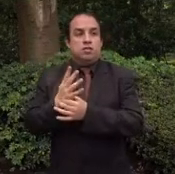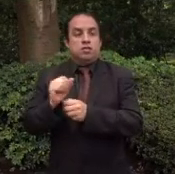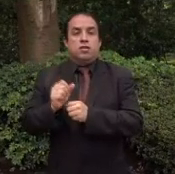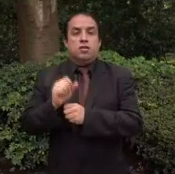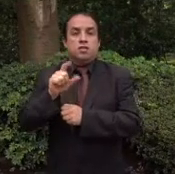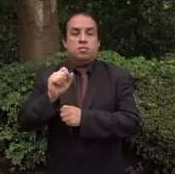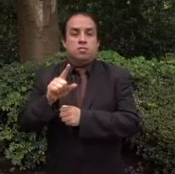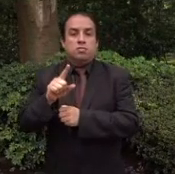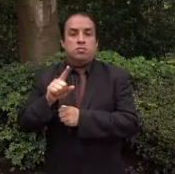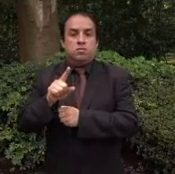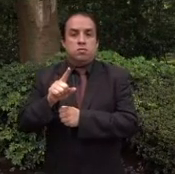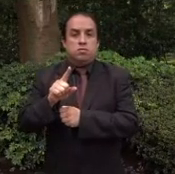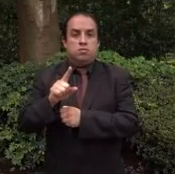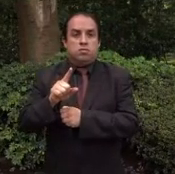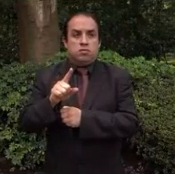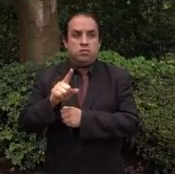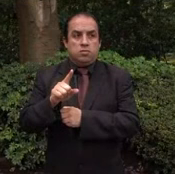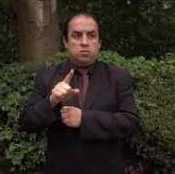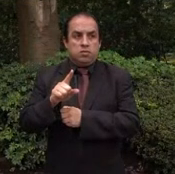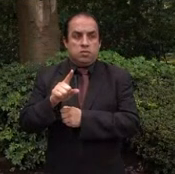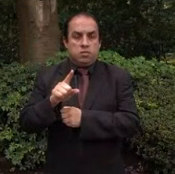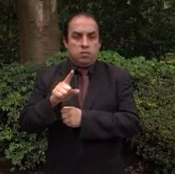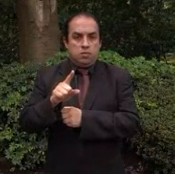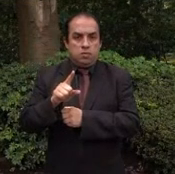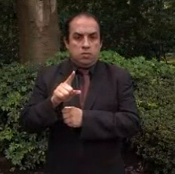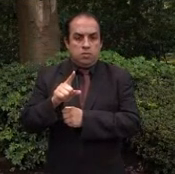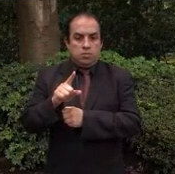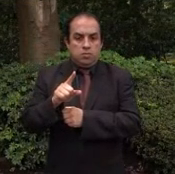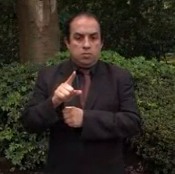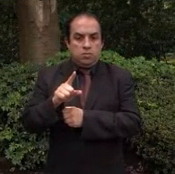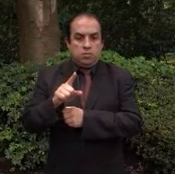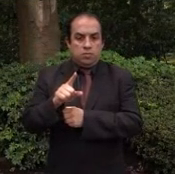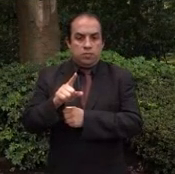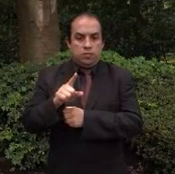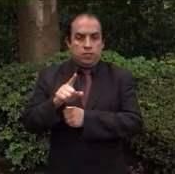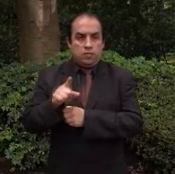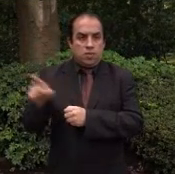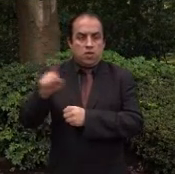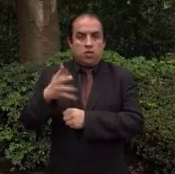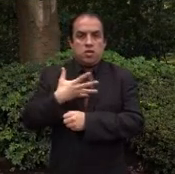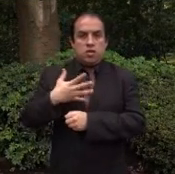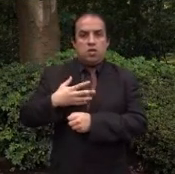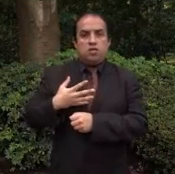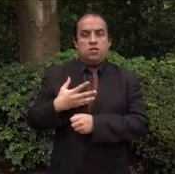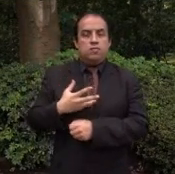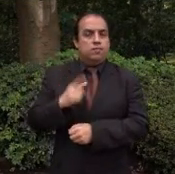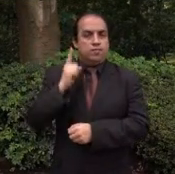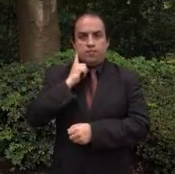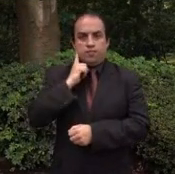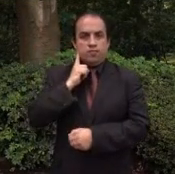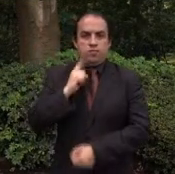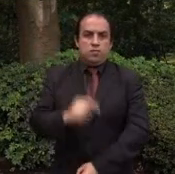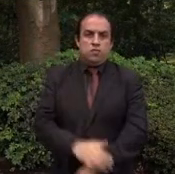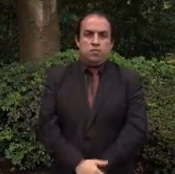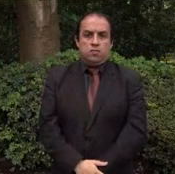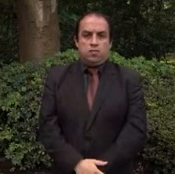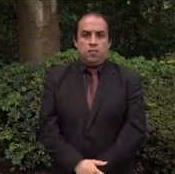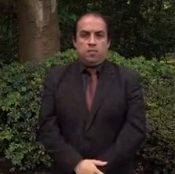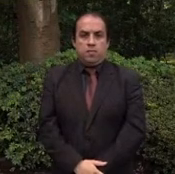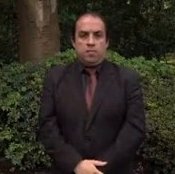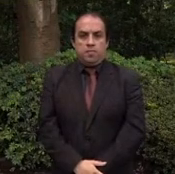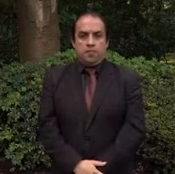tercera sección está muy cerca de muchas de las embajadas, entonces están interesados en saber qué es lo que va a ocurrir con esta zona. Pero